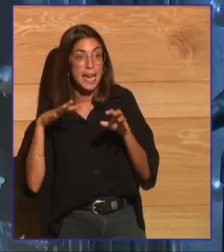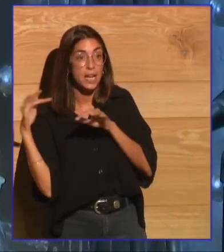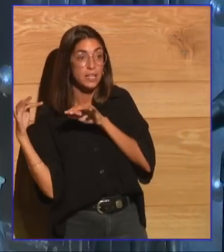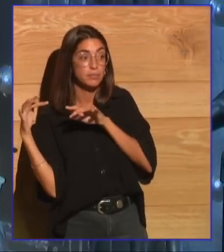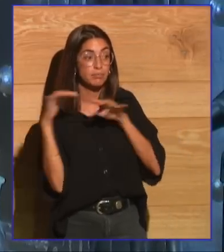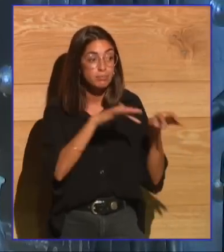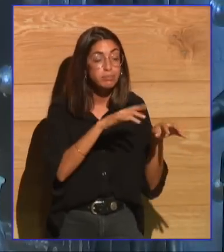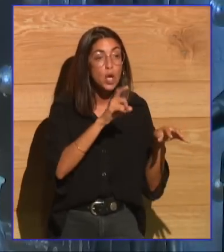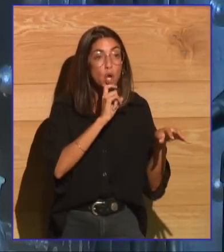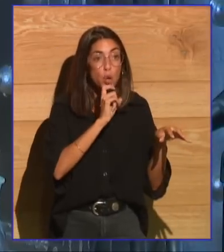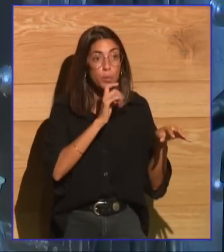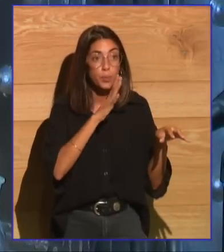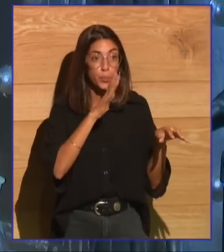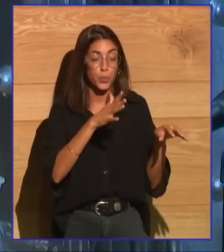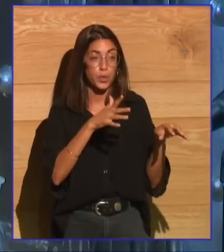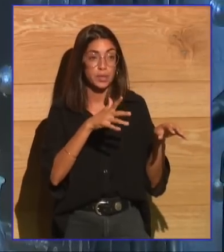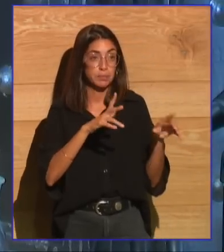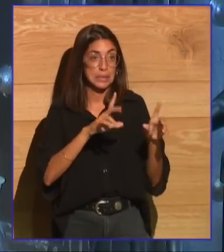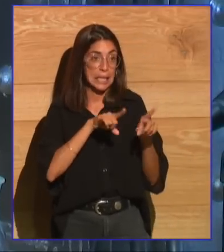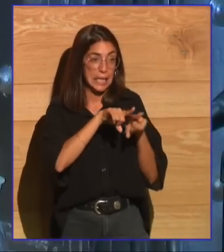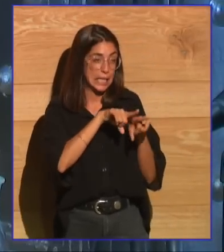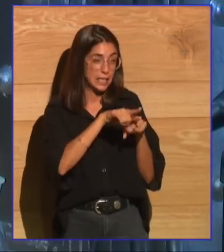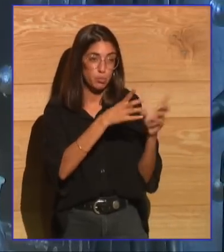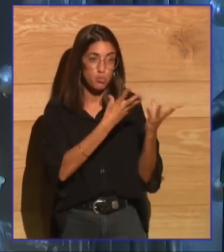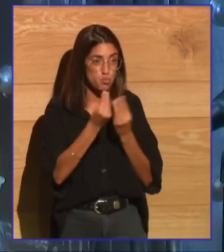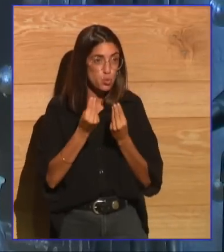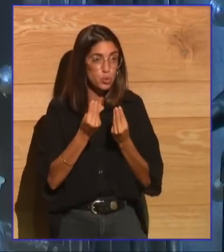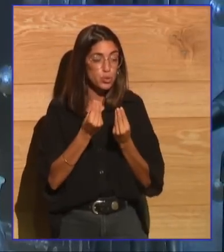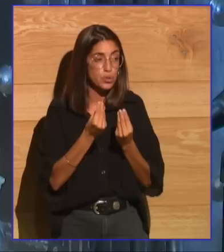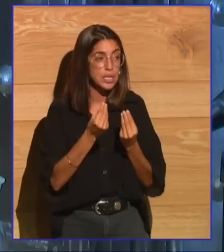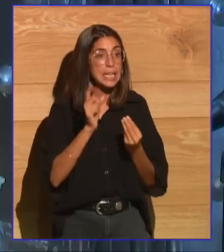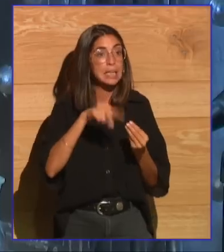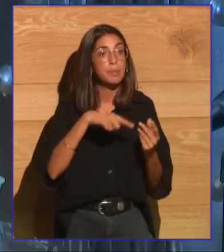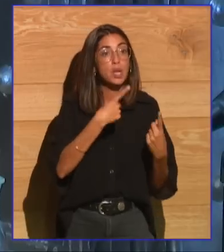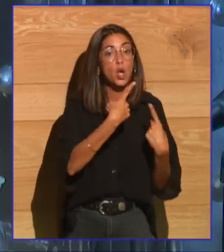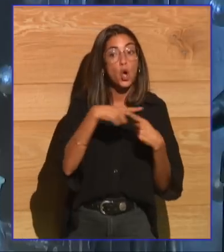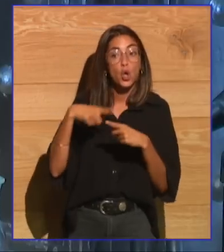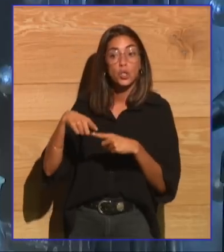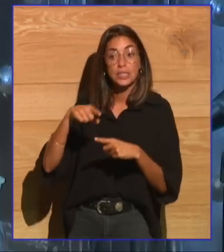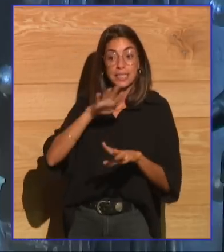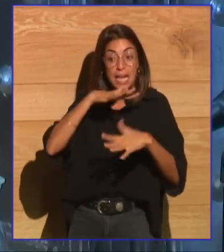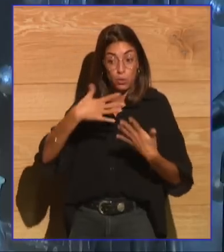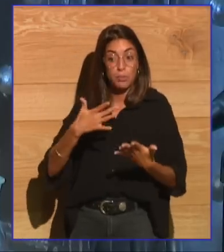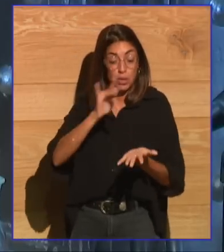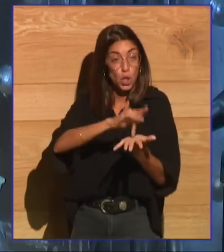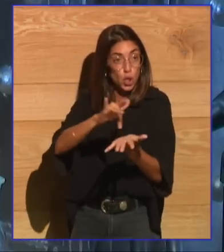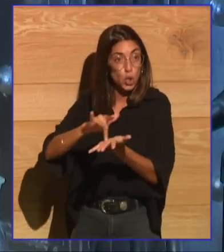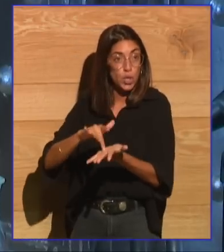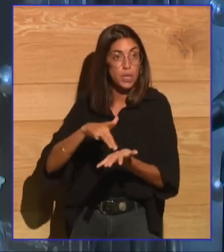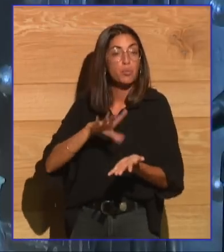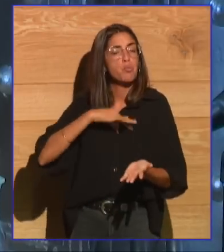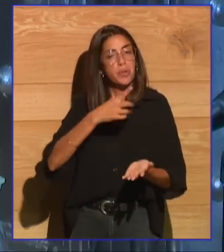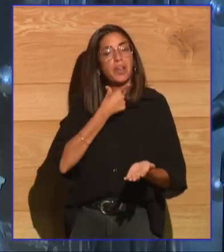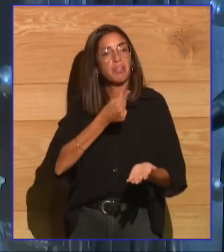masacró el film y cómo y las cosas que pasan hoy en día que a lo mejor os divierte